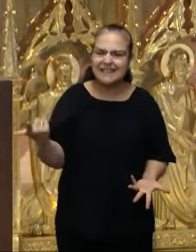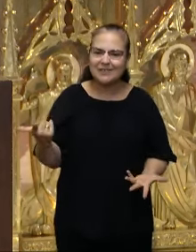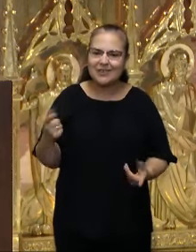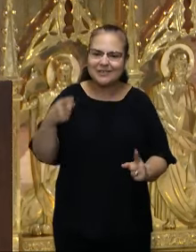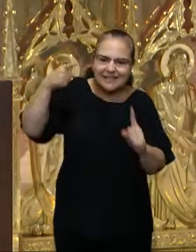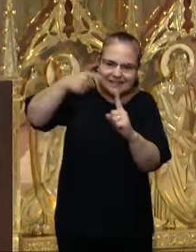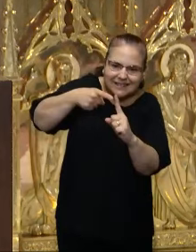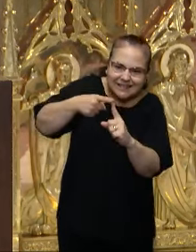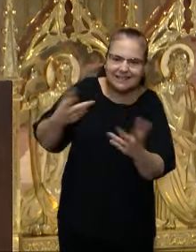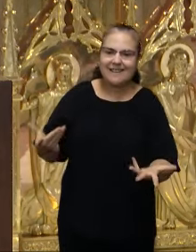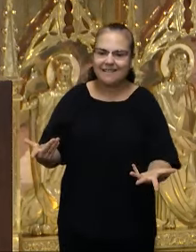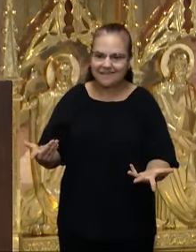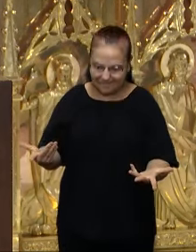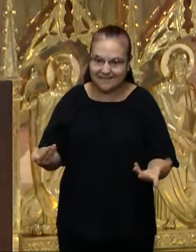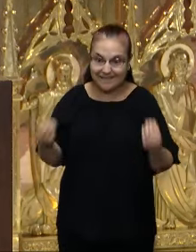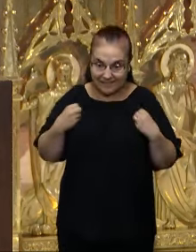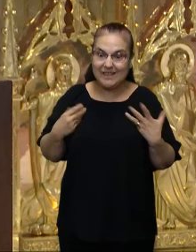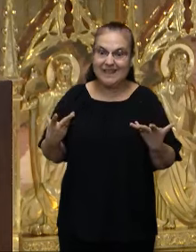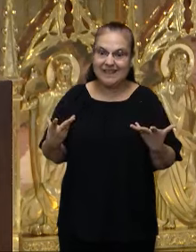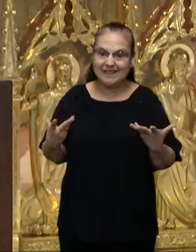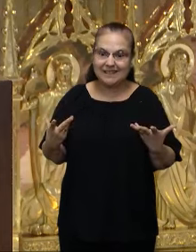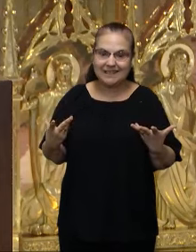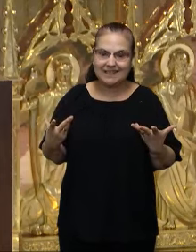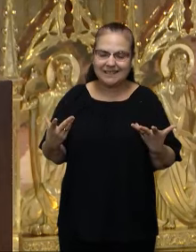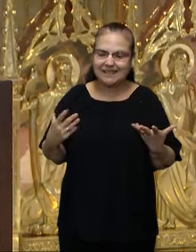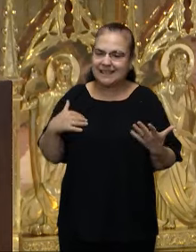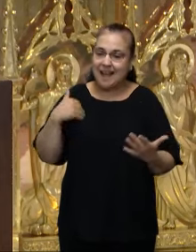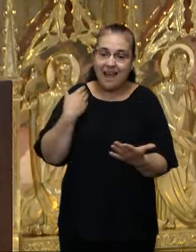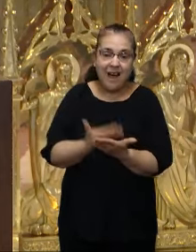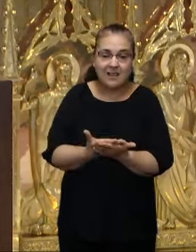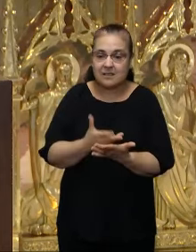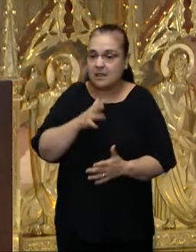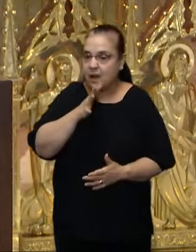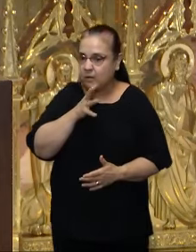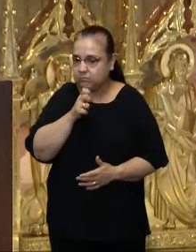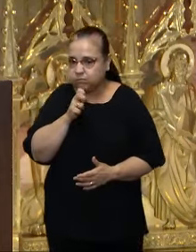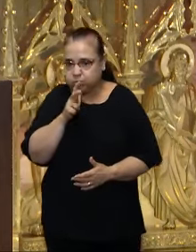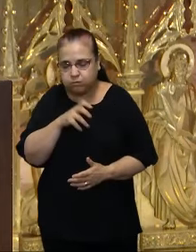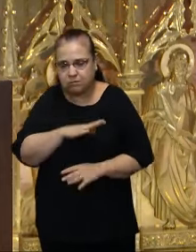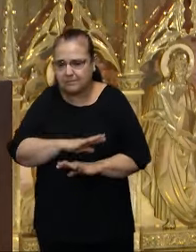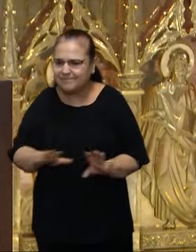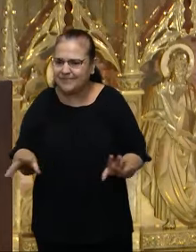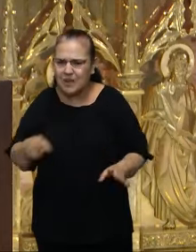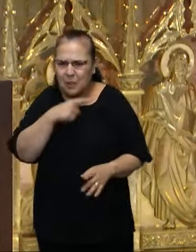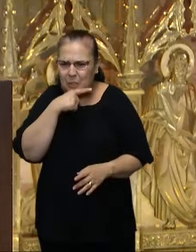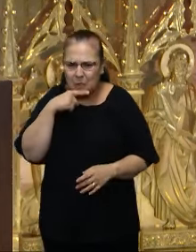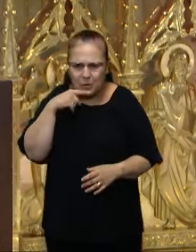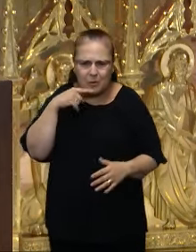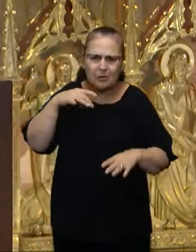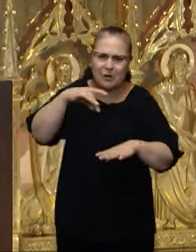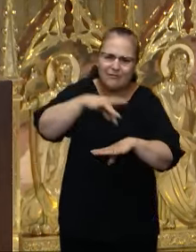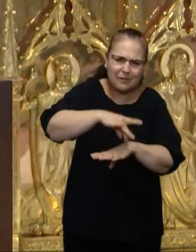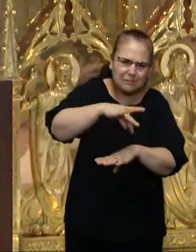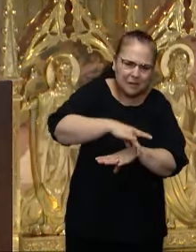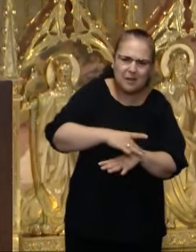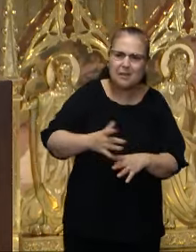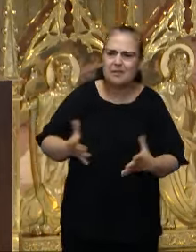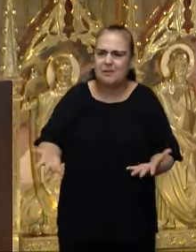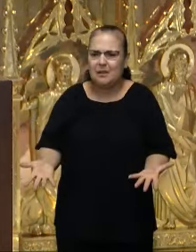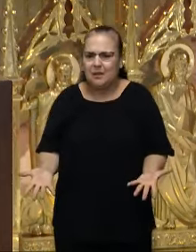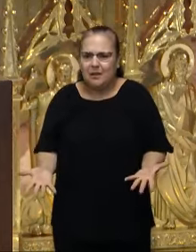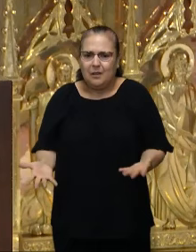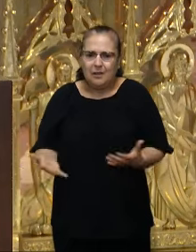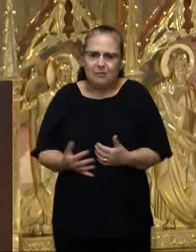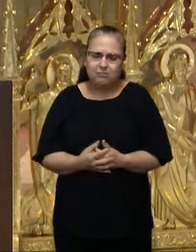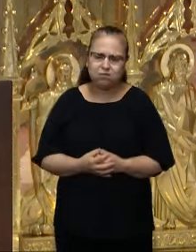sentido, incluso hasta lo más horrible, que es el dolor y la enfermedad. Esto